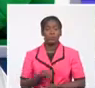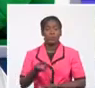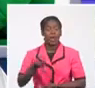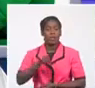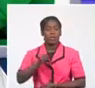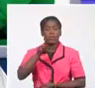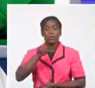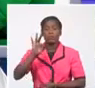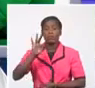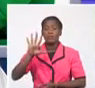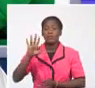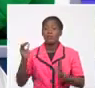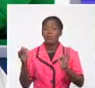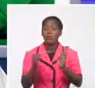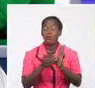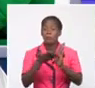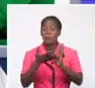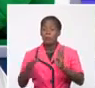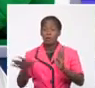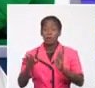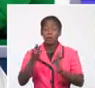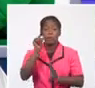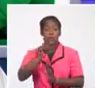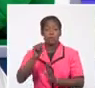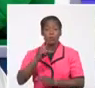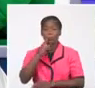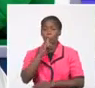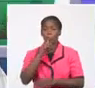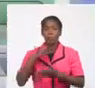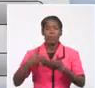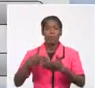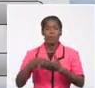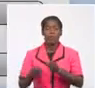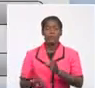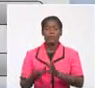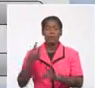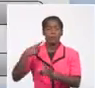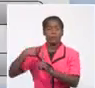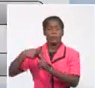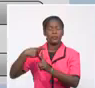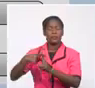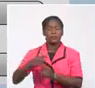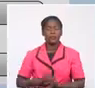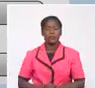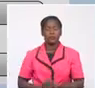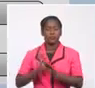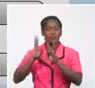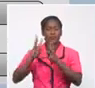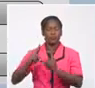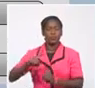185.026 casos diagnosticados, ya la cifra acumulada se incrementa a